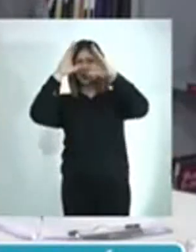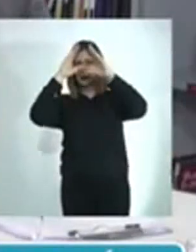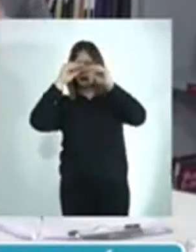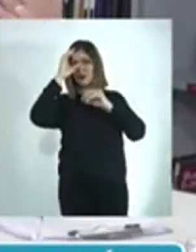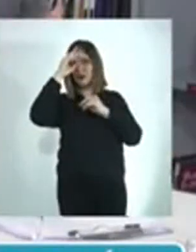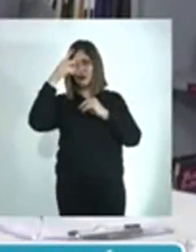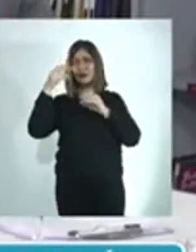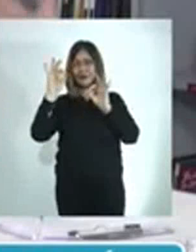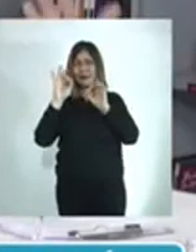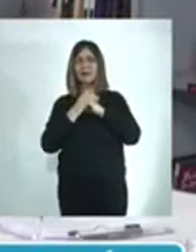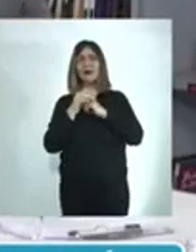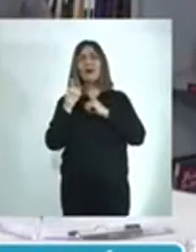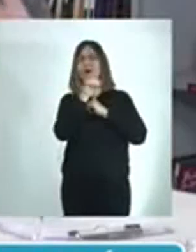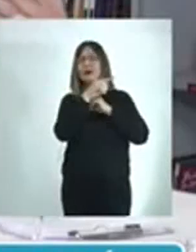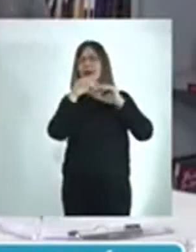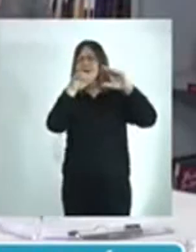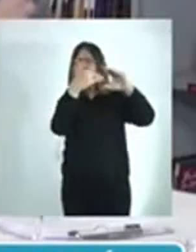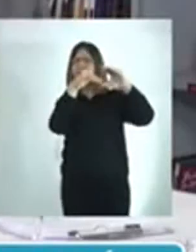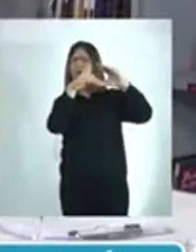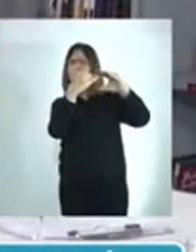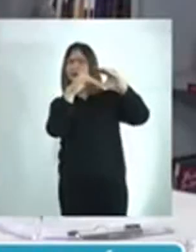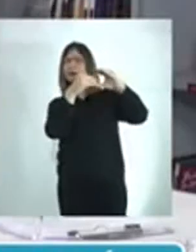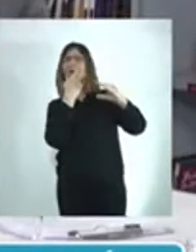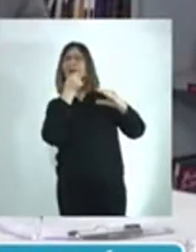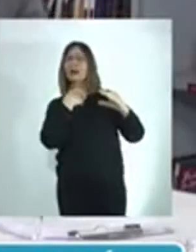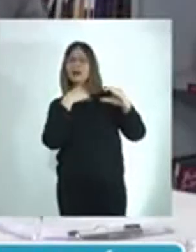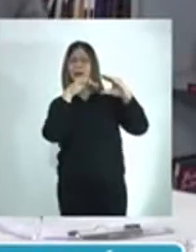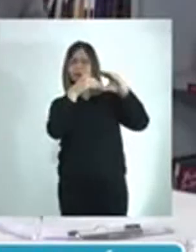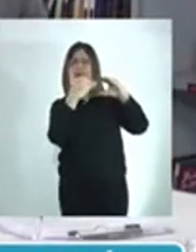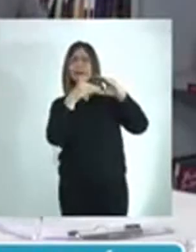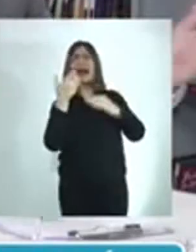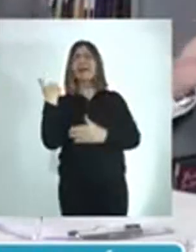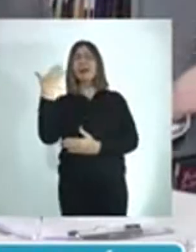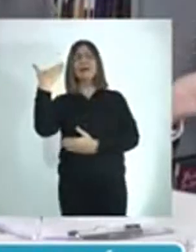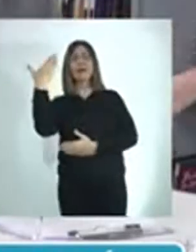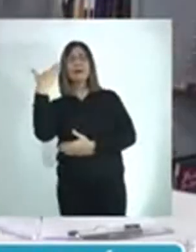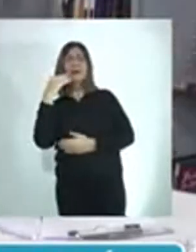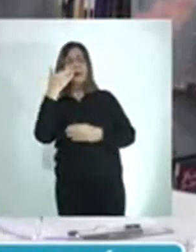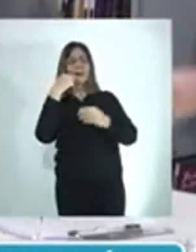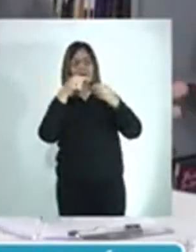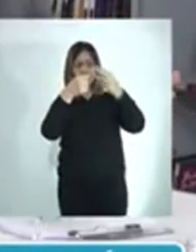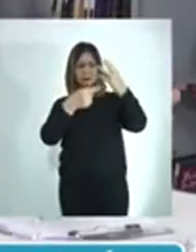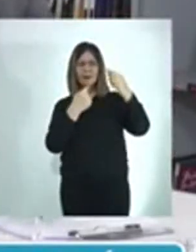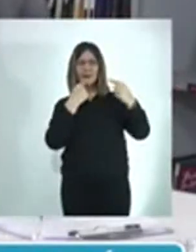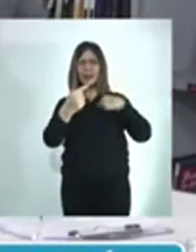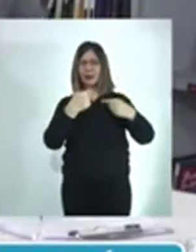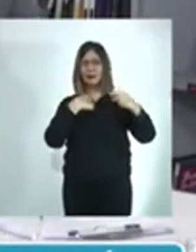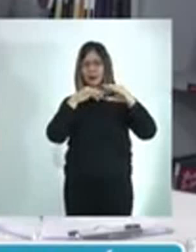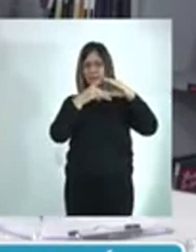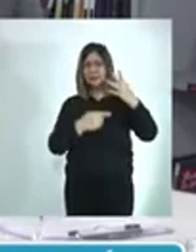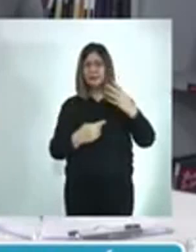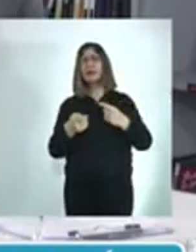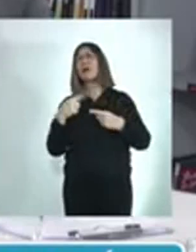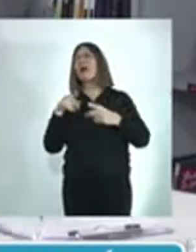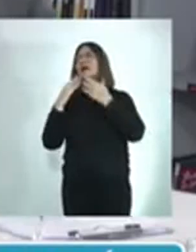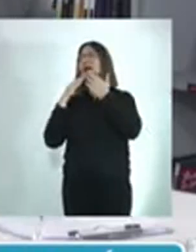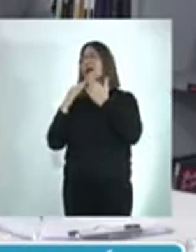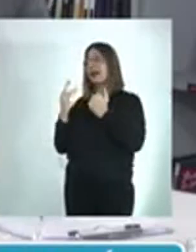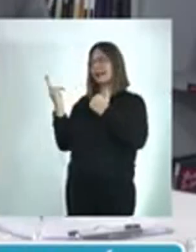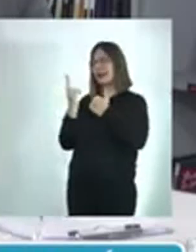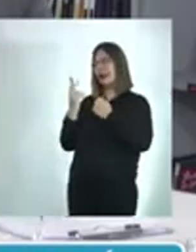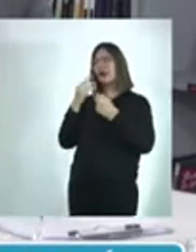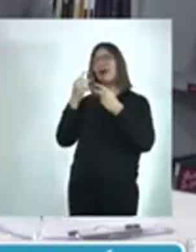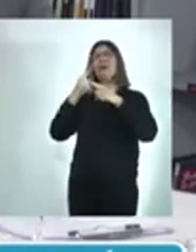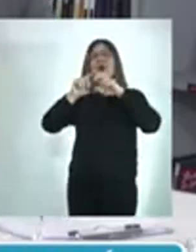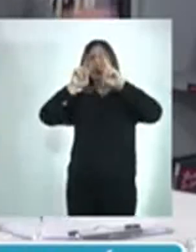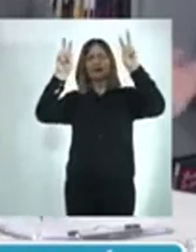quedan, y veíamos cómo la gente iba aportando, iba consultándole a los conferencistas. Les agradecía a ustedes, al gobernador, al ministro, por también el esfuerzo que hace